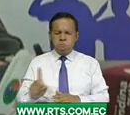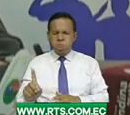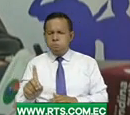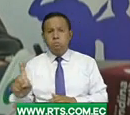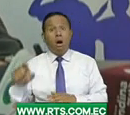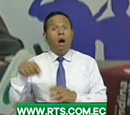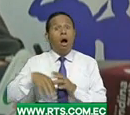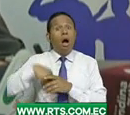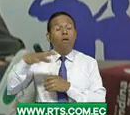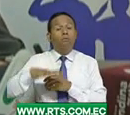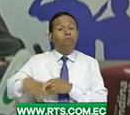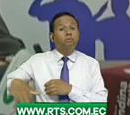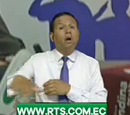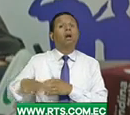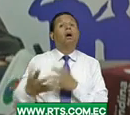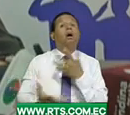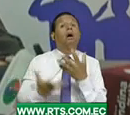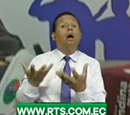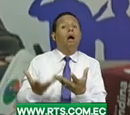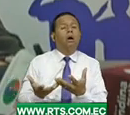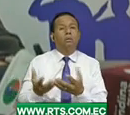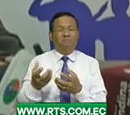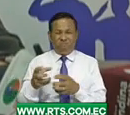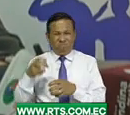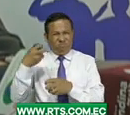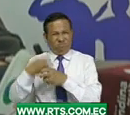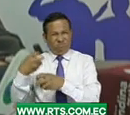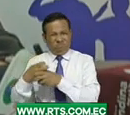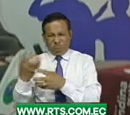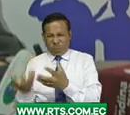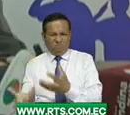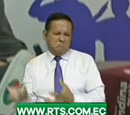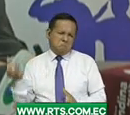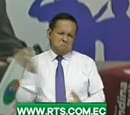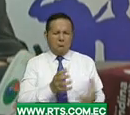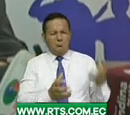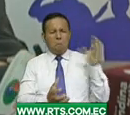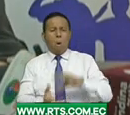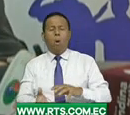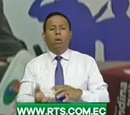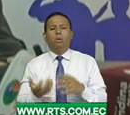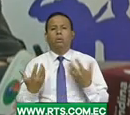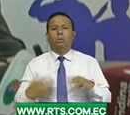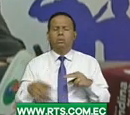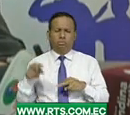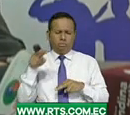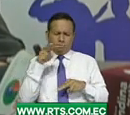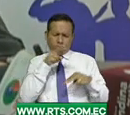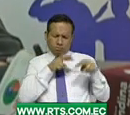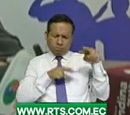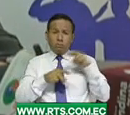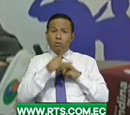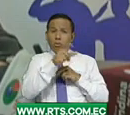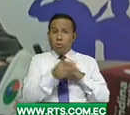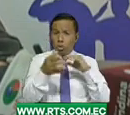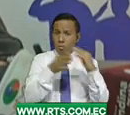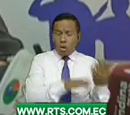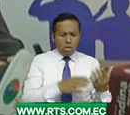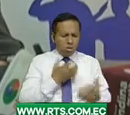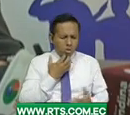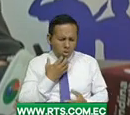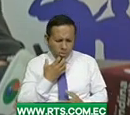exterior se procede a realizar el incidente de sangre. Al examen visual externo, el cuerpo presenta heridas